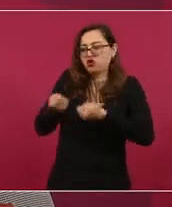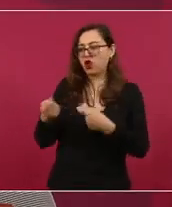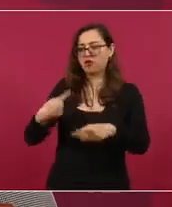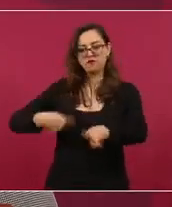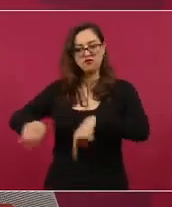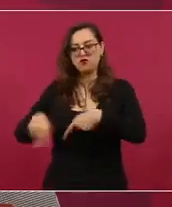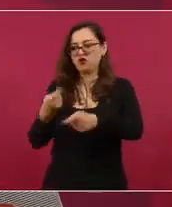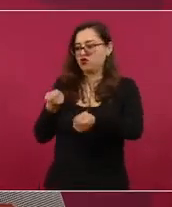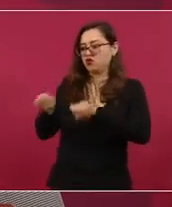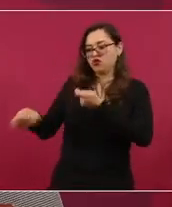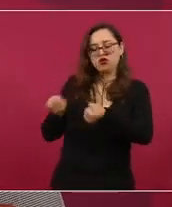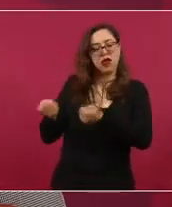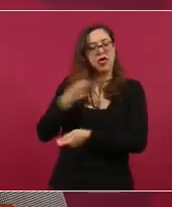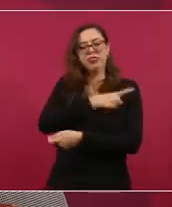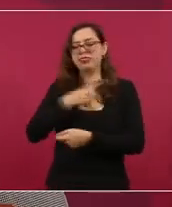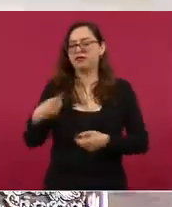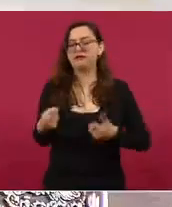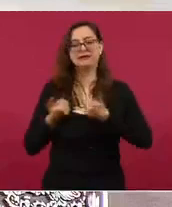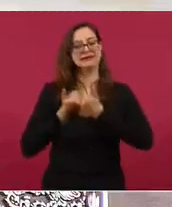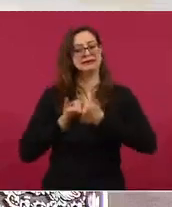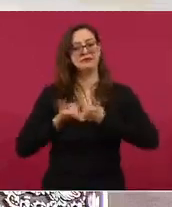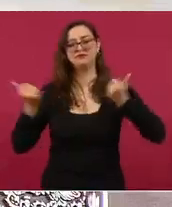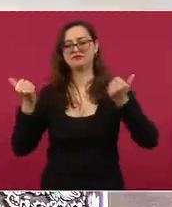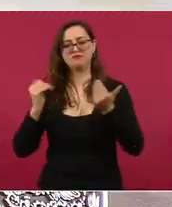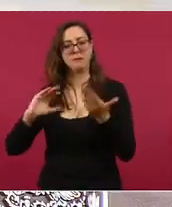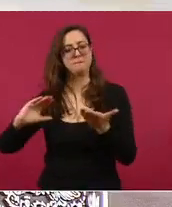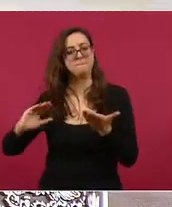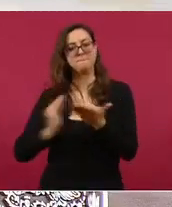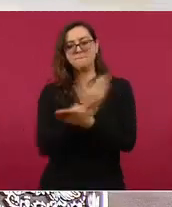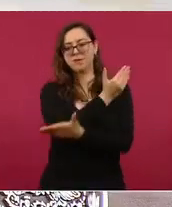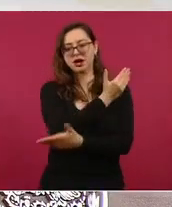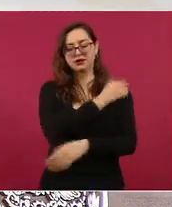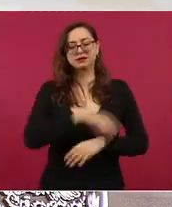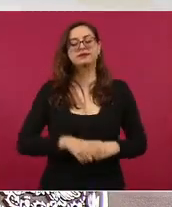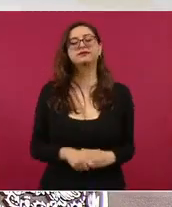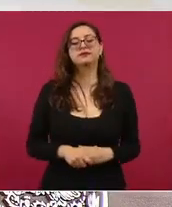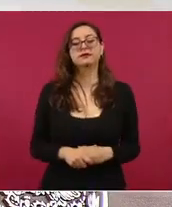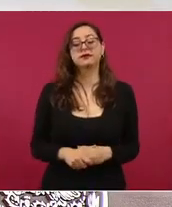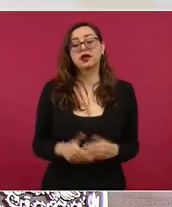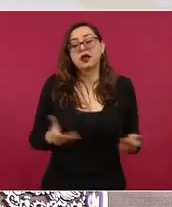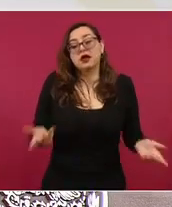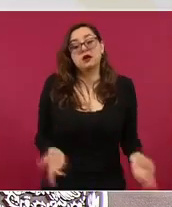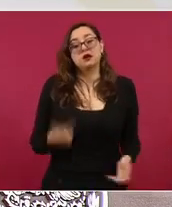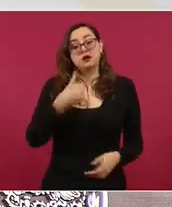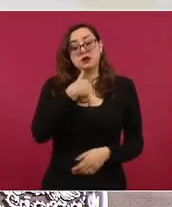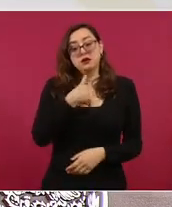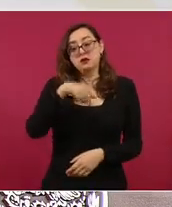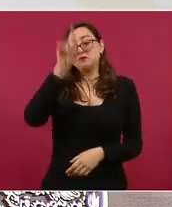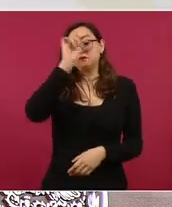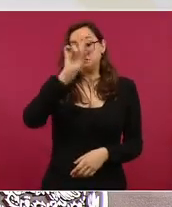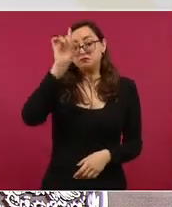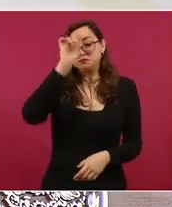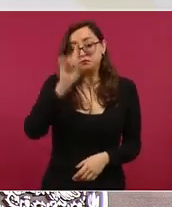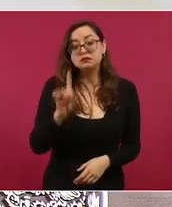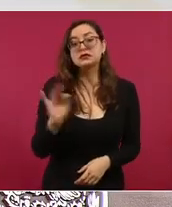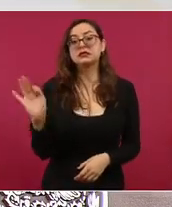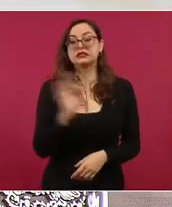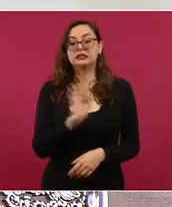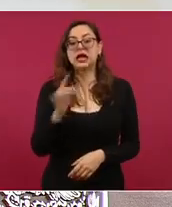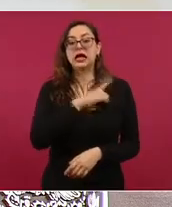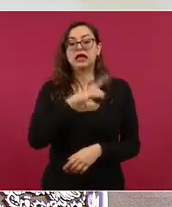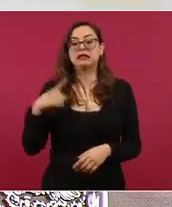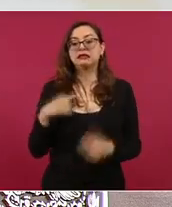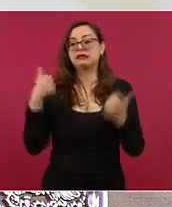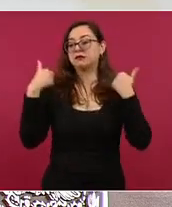Mexicana, y pues yo, a modo de sugerencia, pues a lo mejor estaría muy bien nombrar un comisionado,